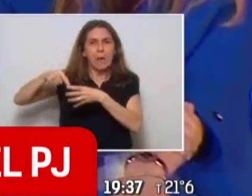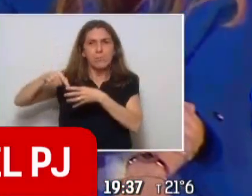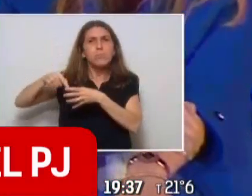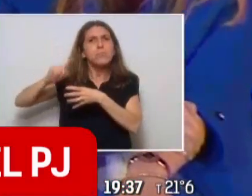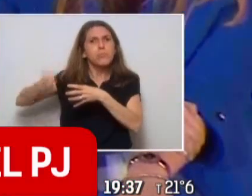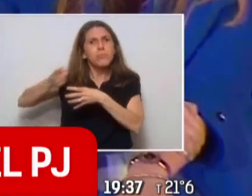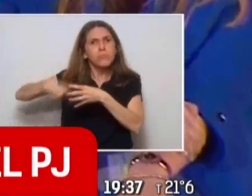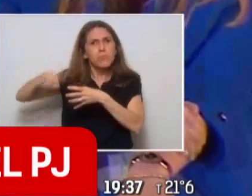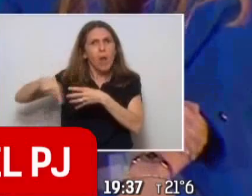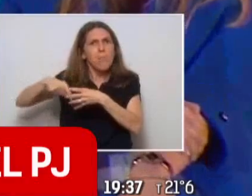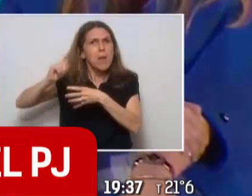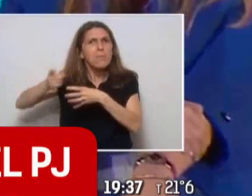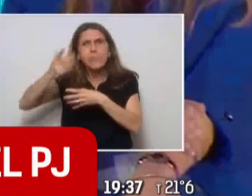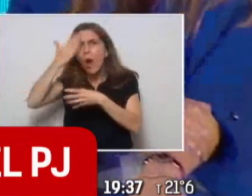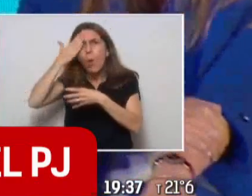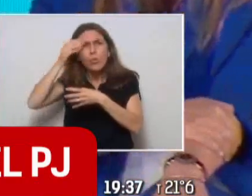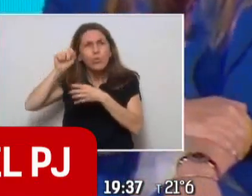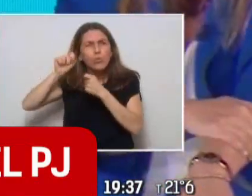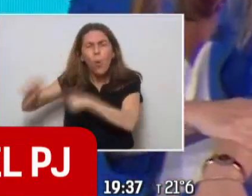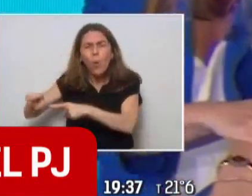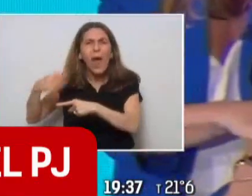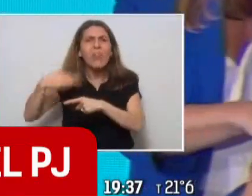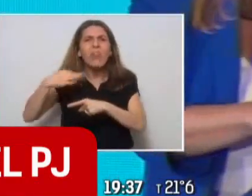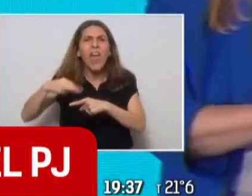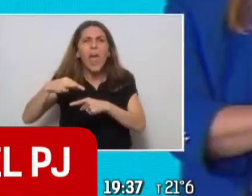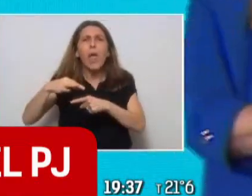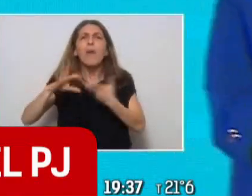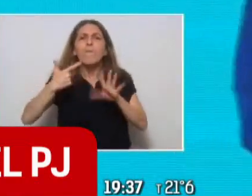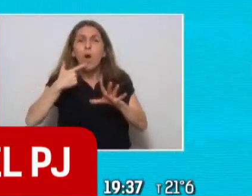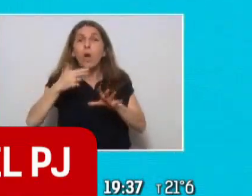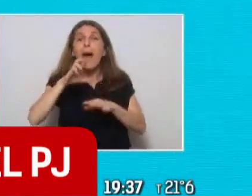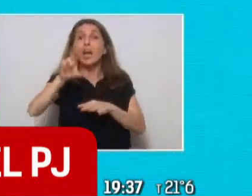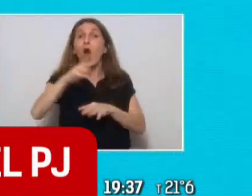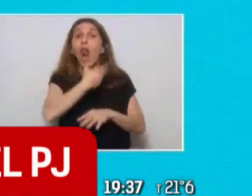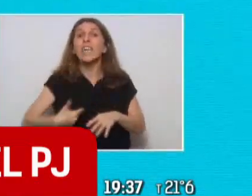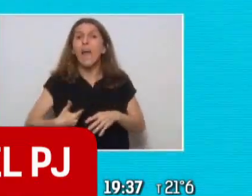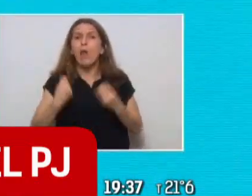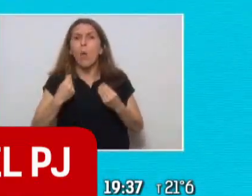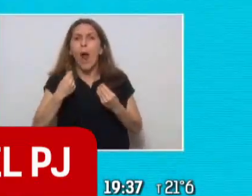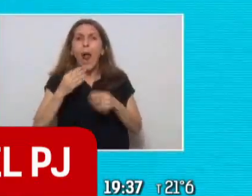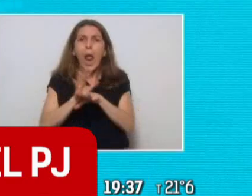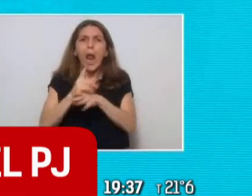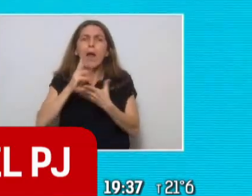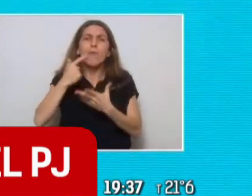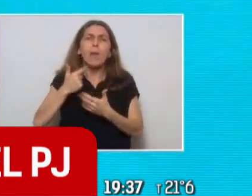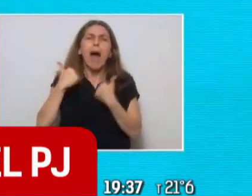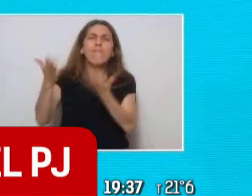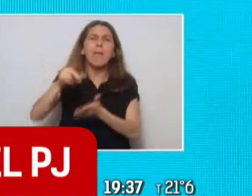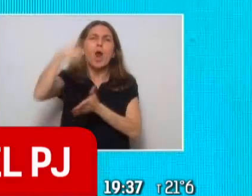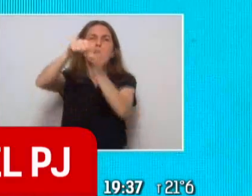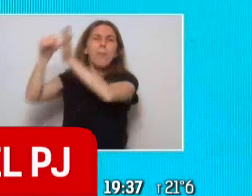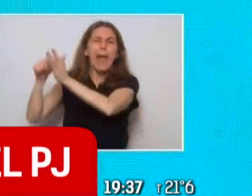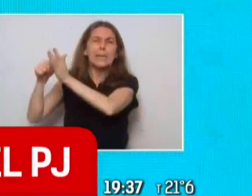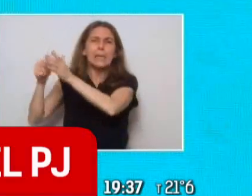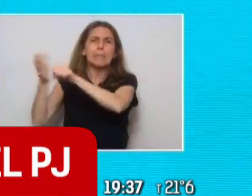eran también cultores de la idea de que en la División Internacional de Trabajo nuestro rol era alimentar al mundo. Ya nos animaron a